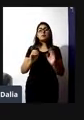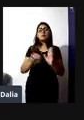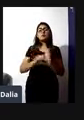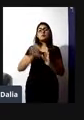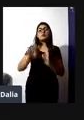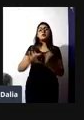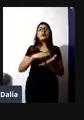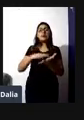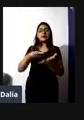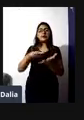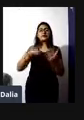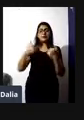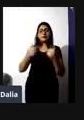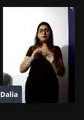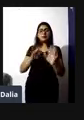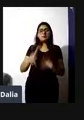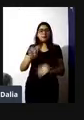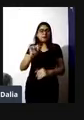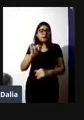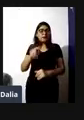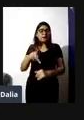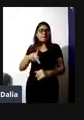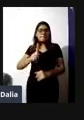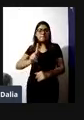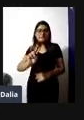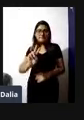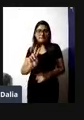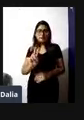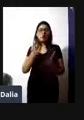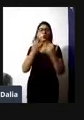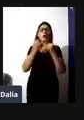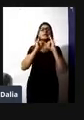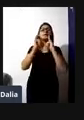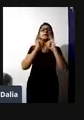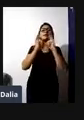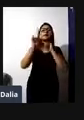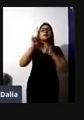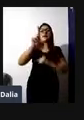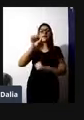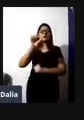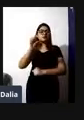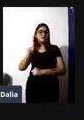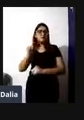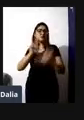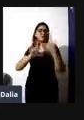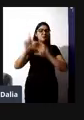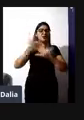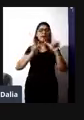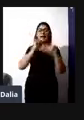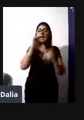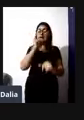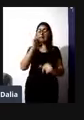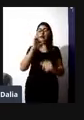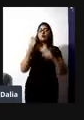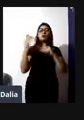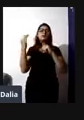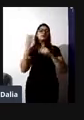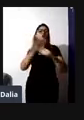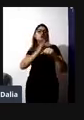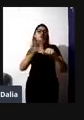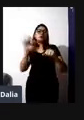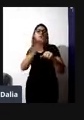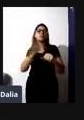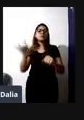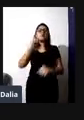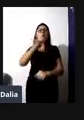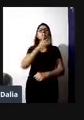más. No se ha hecho el video con el intérprete de lengua de señas, no traen subtítulos,